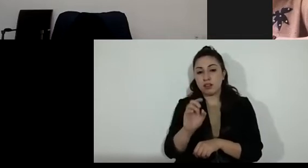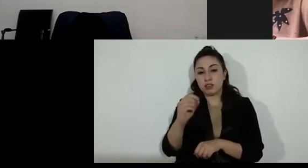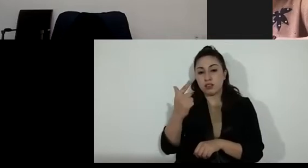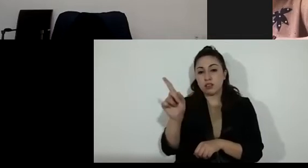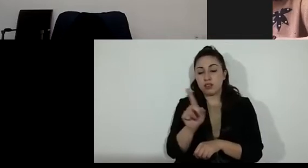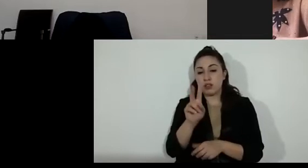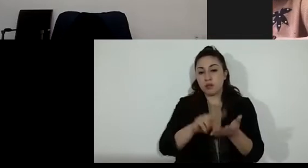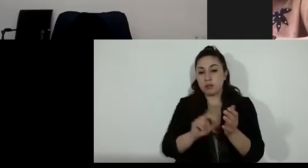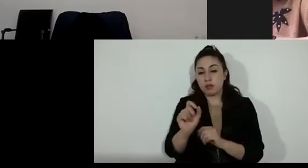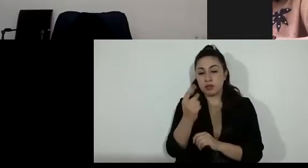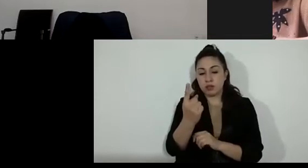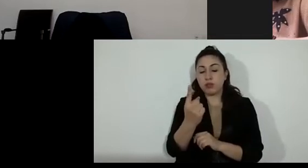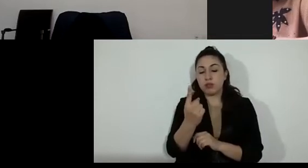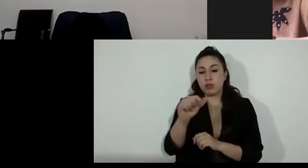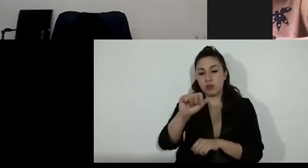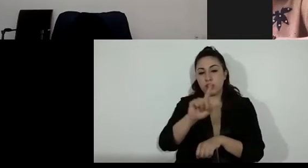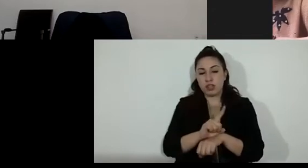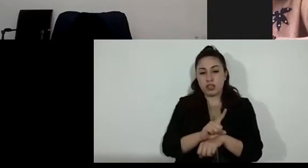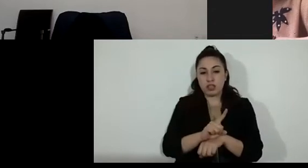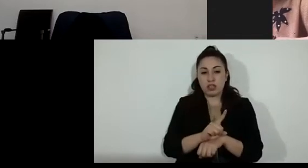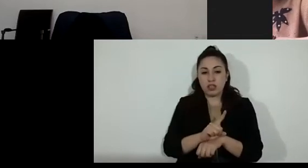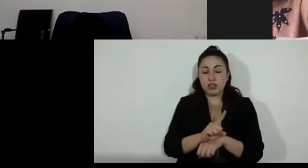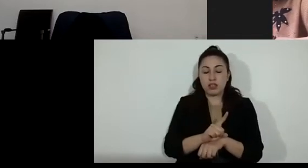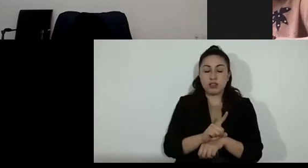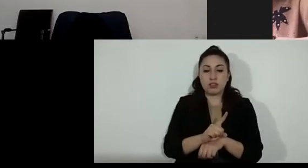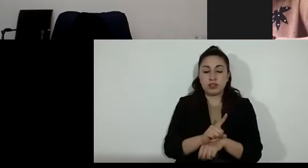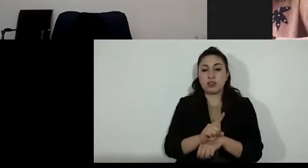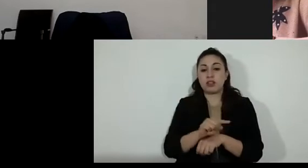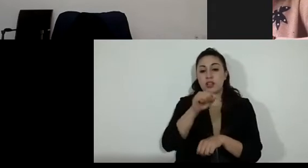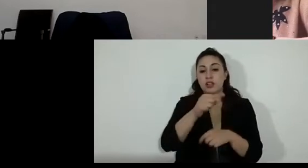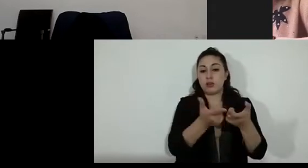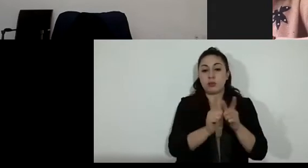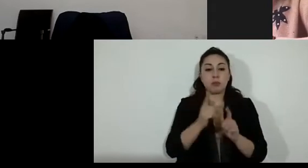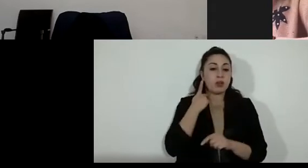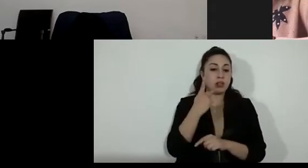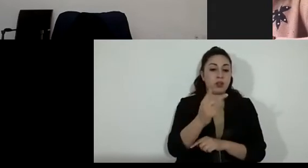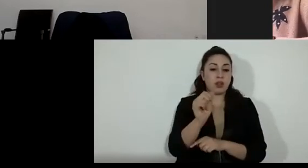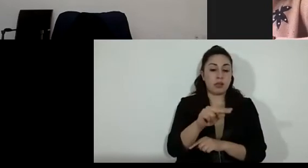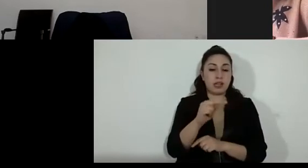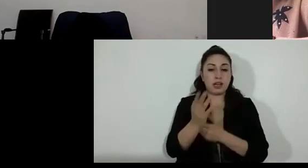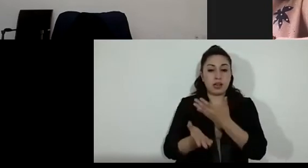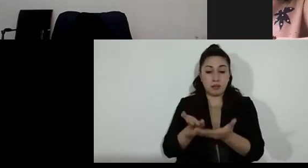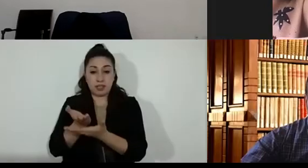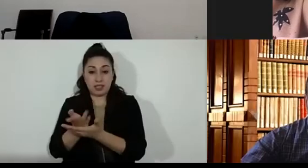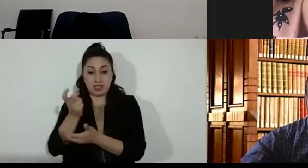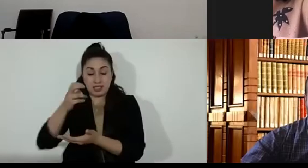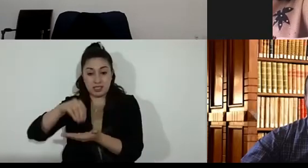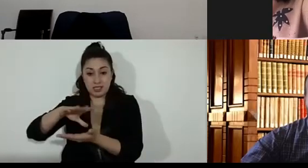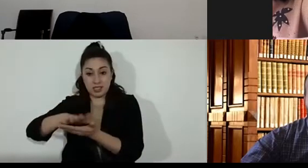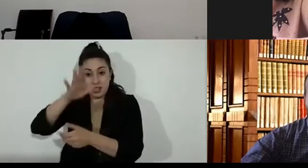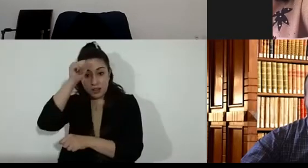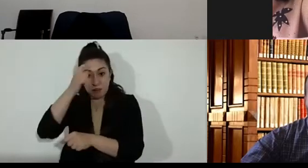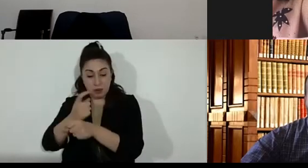/2021 el día de hoy, en el que solicitamos que en este primer acuerdo que se